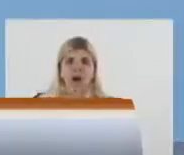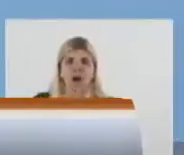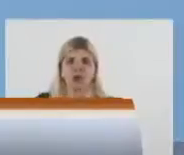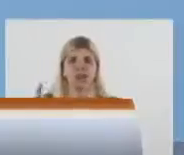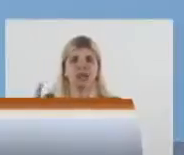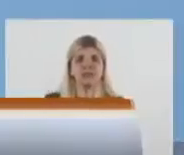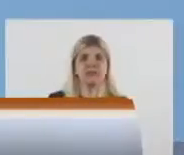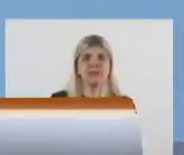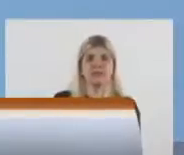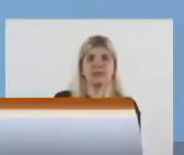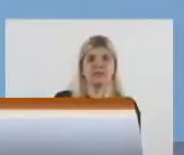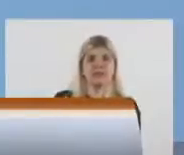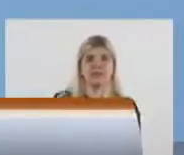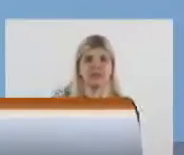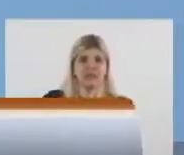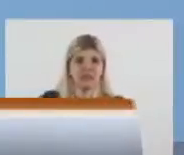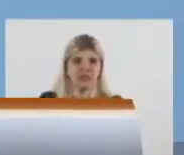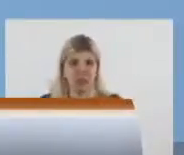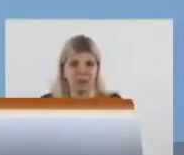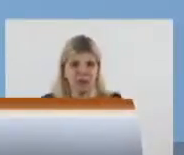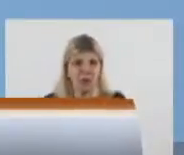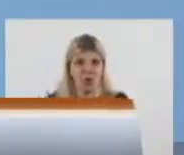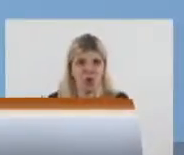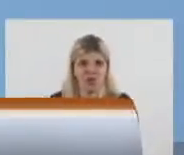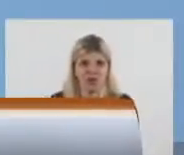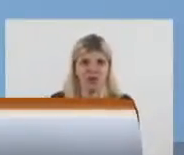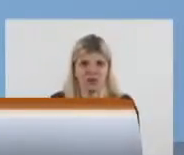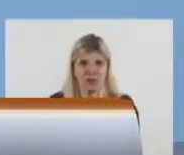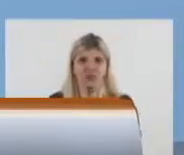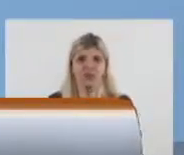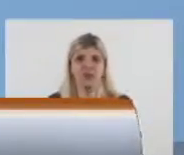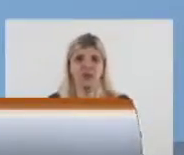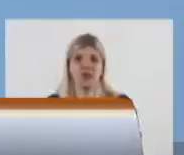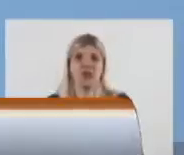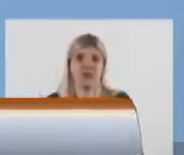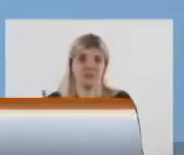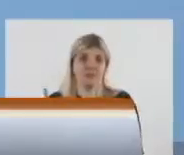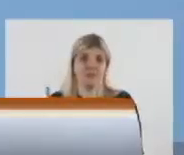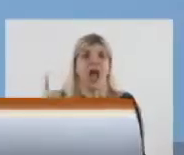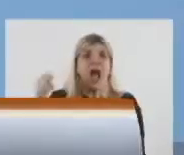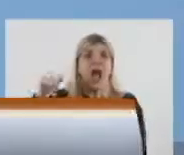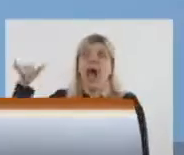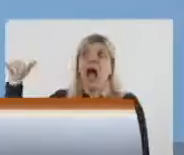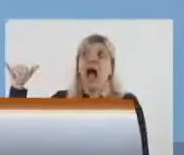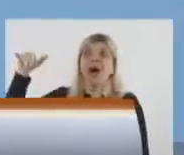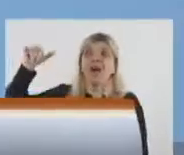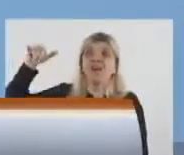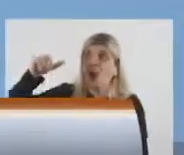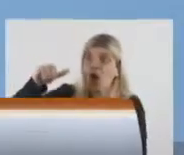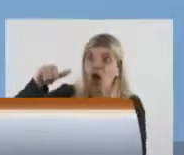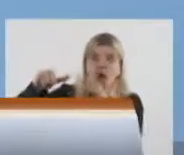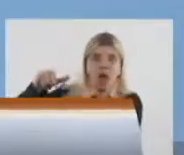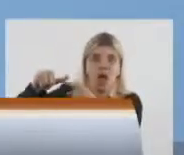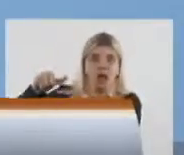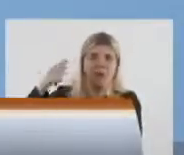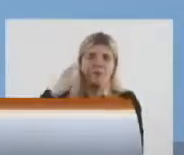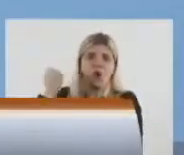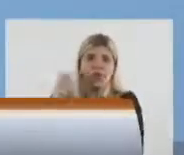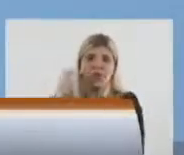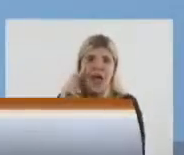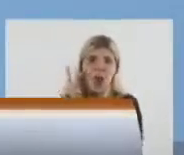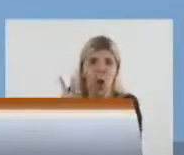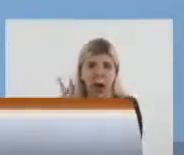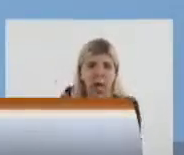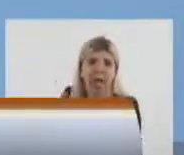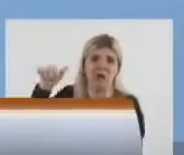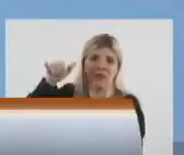es la red y desde el lugar de carga del avión que la trae hasta la distribución en todo el país hasta llegar a los